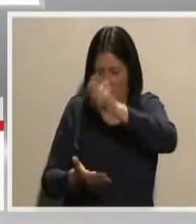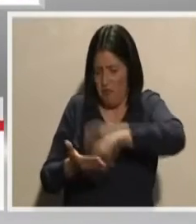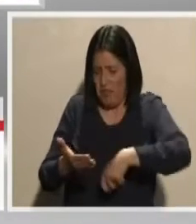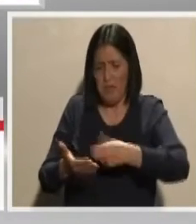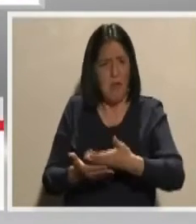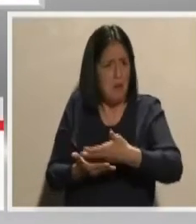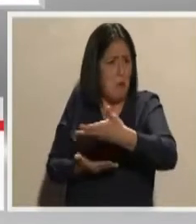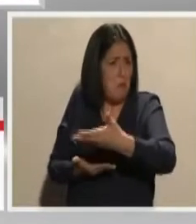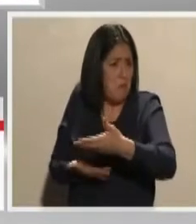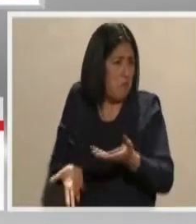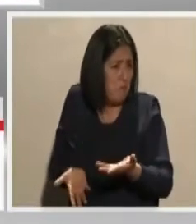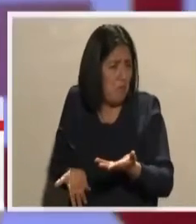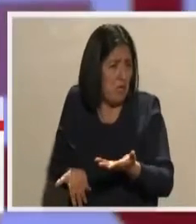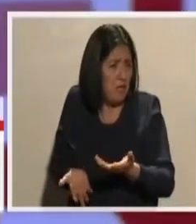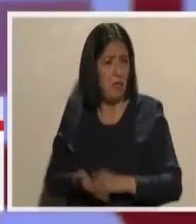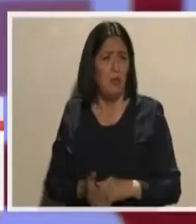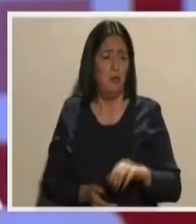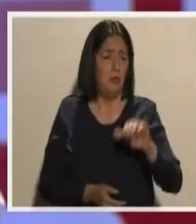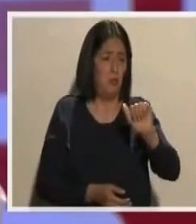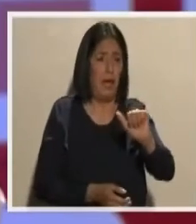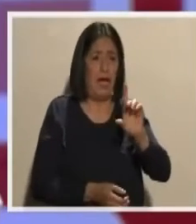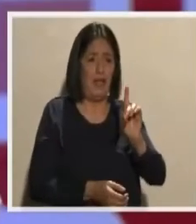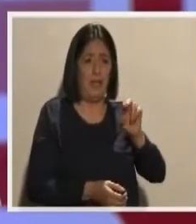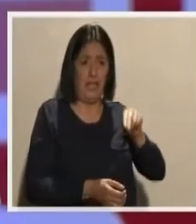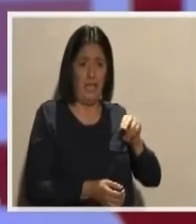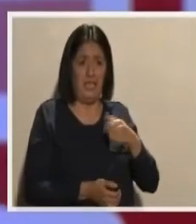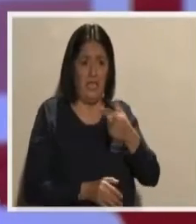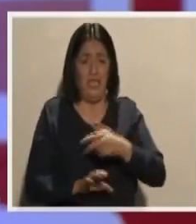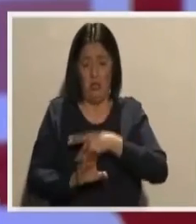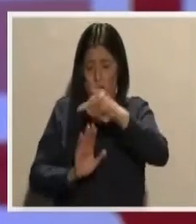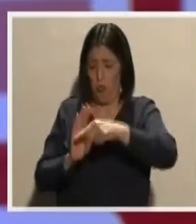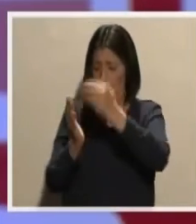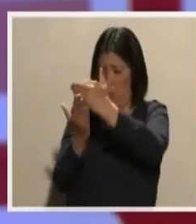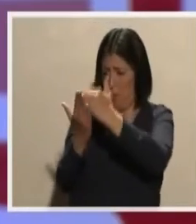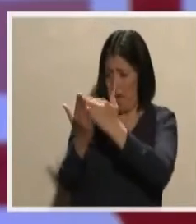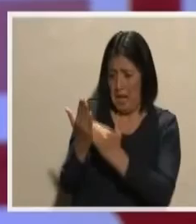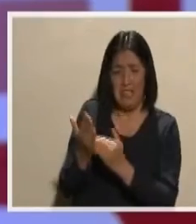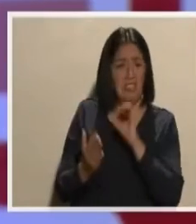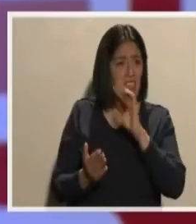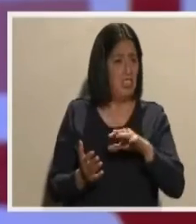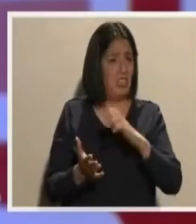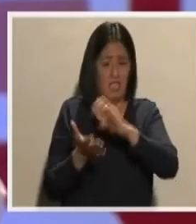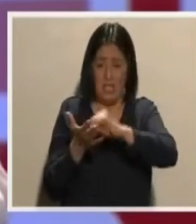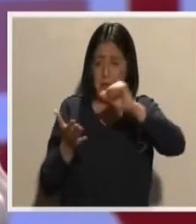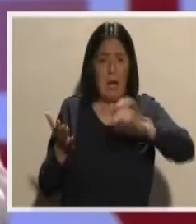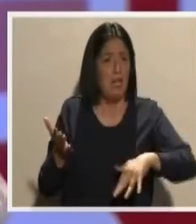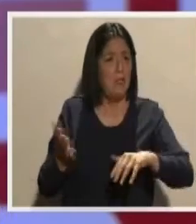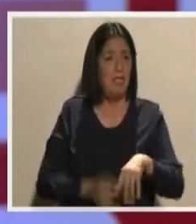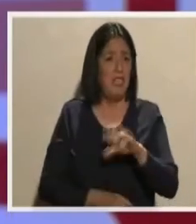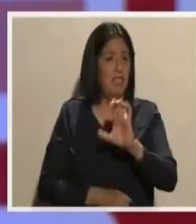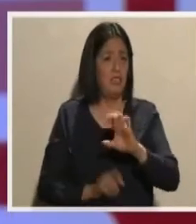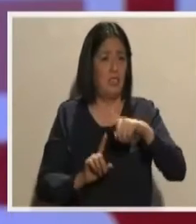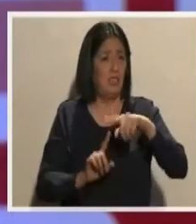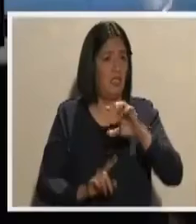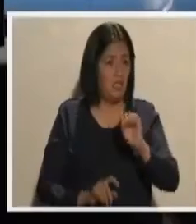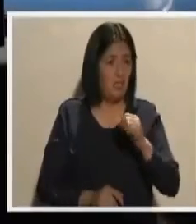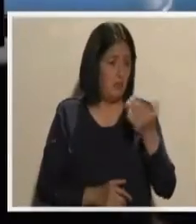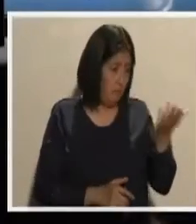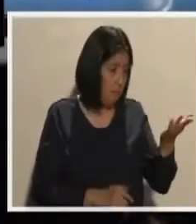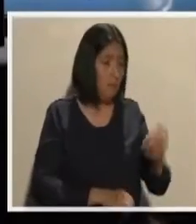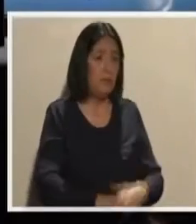documento cuando su ADN y su plan de gobierno dice que va a eliminar las CTS? Señor